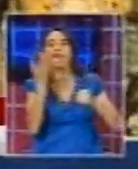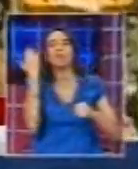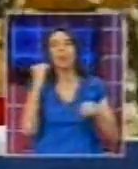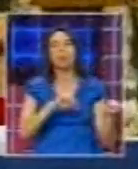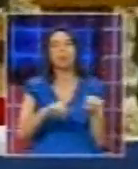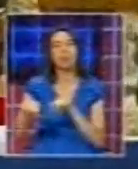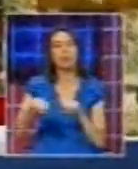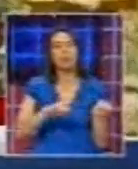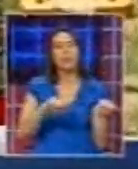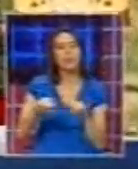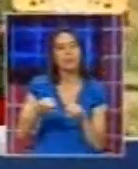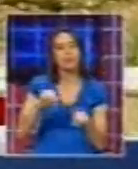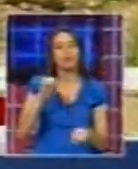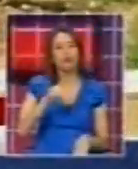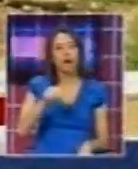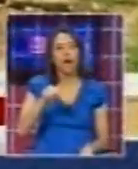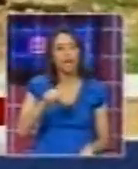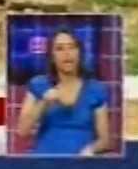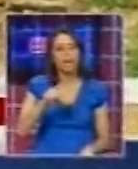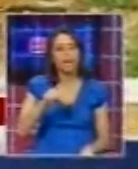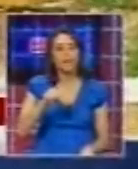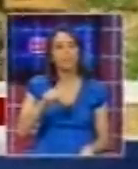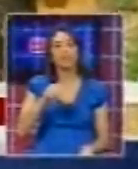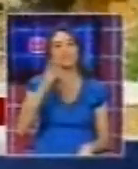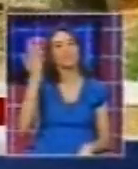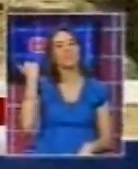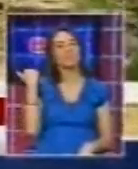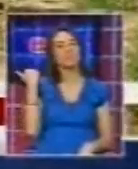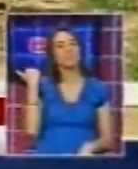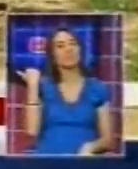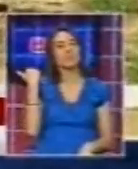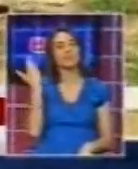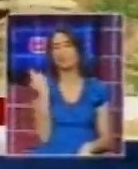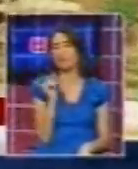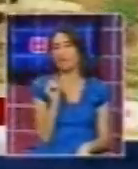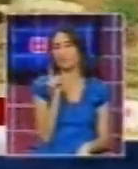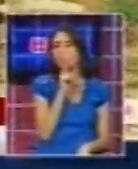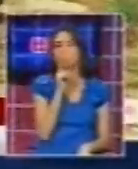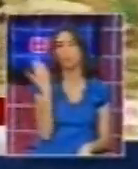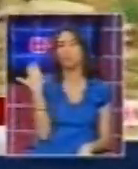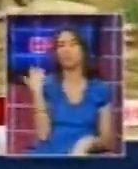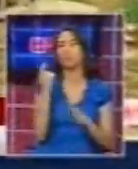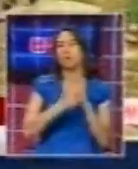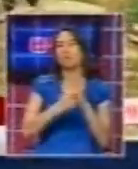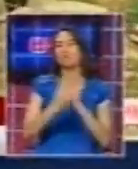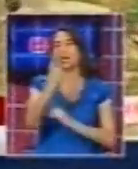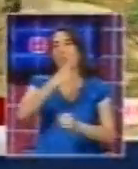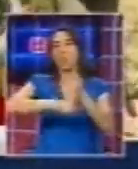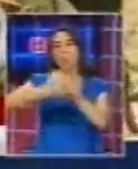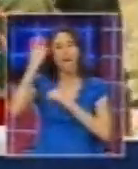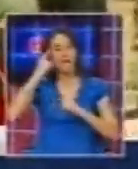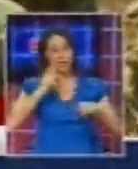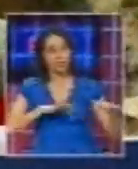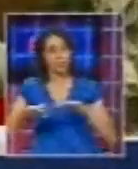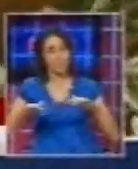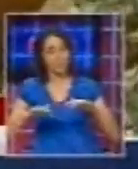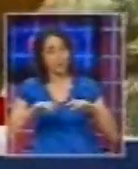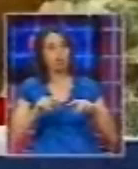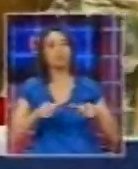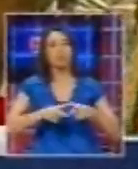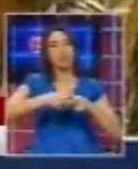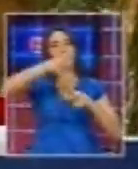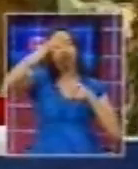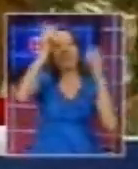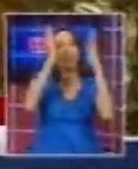terremoto acá en el que afectó a nuestro país el último, hace pocos meses, hace un año específicamente. Por tal motivo, os invito a